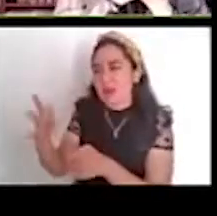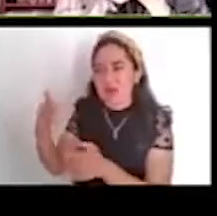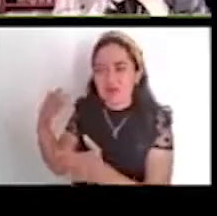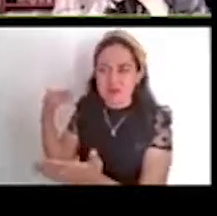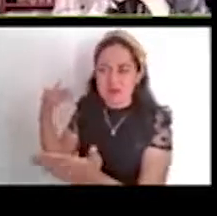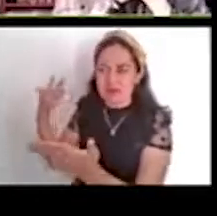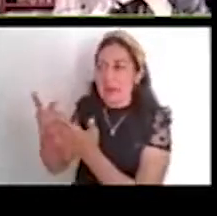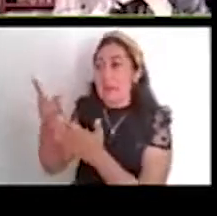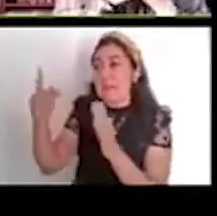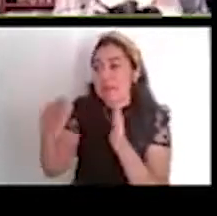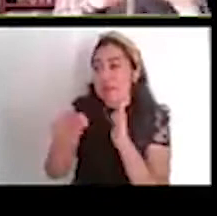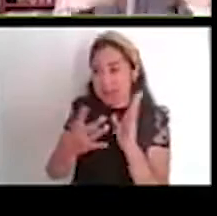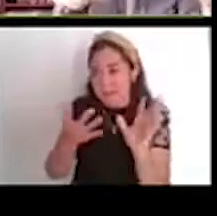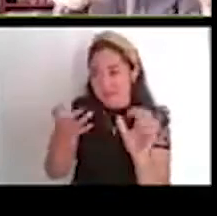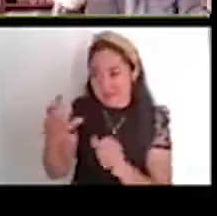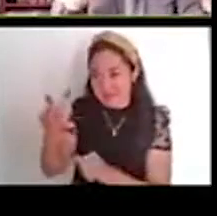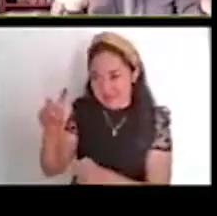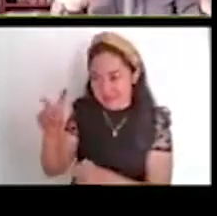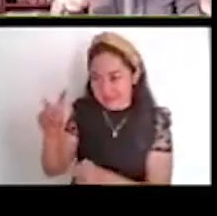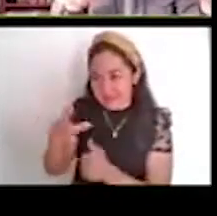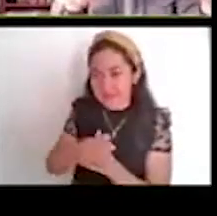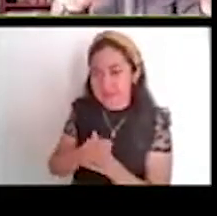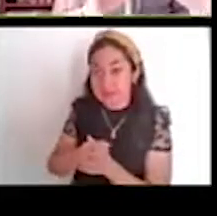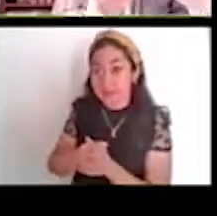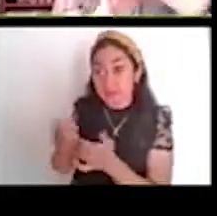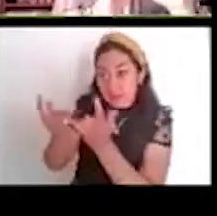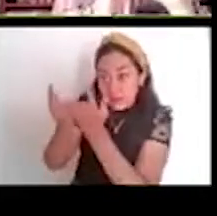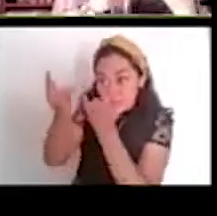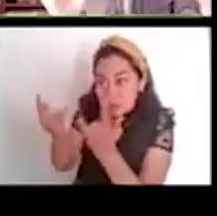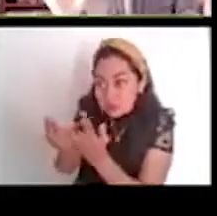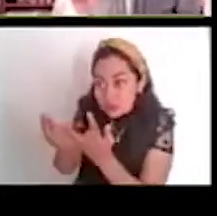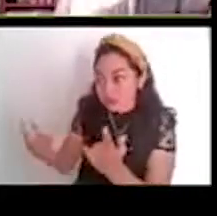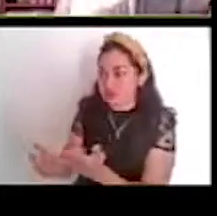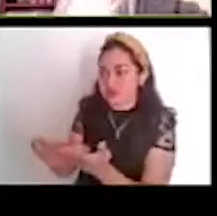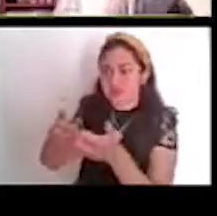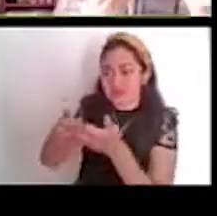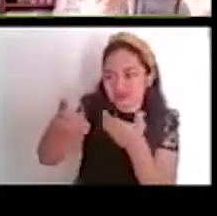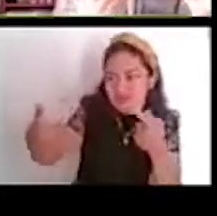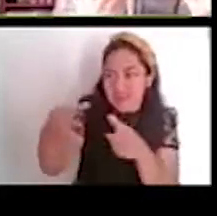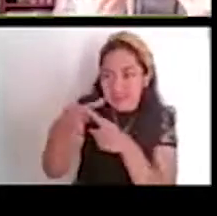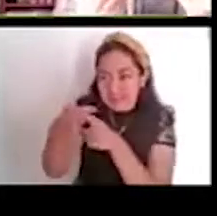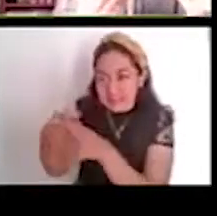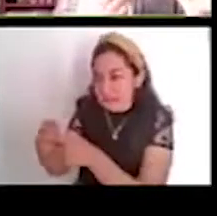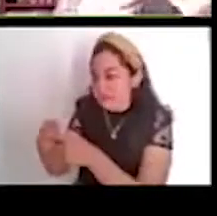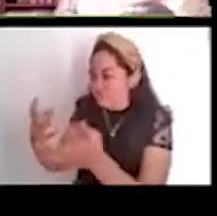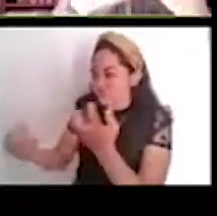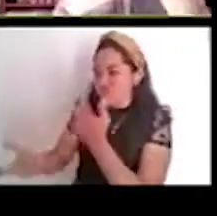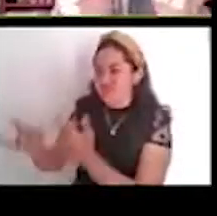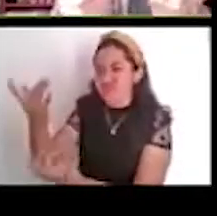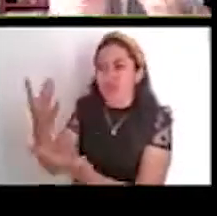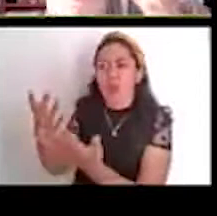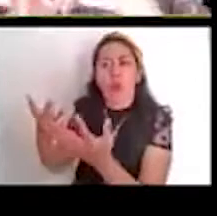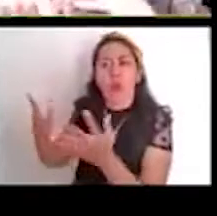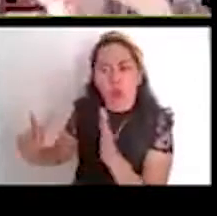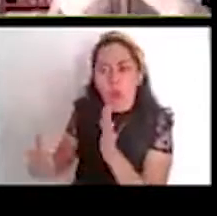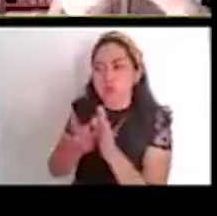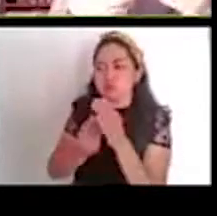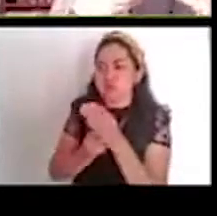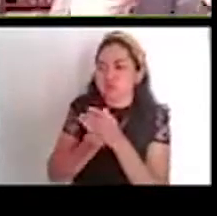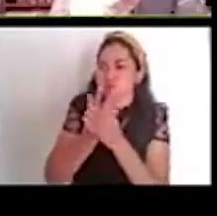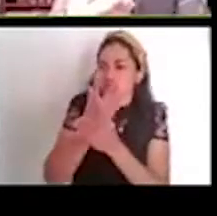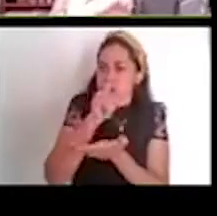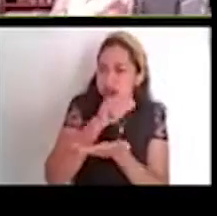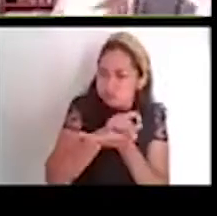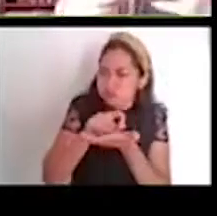Europa. Se queman los libros de historias, los códices se reescriben. Se norman las relaciones entre